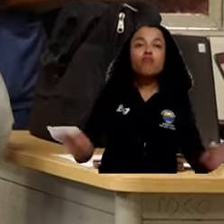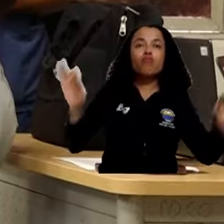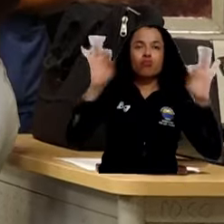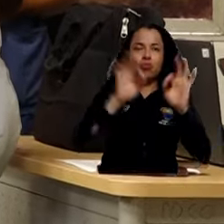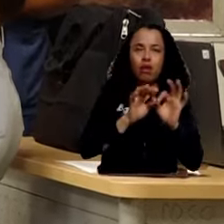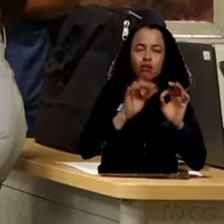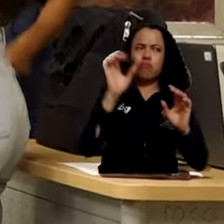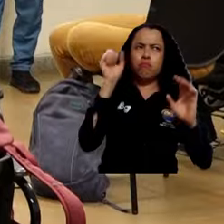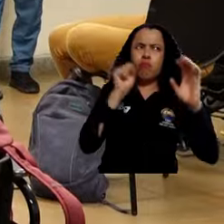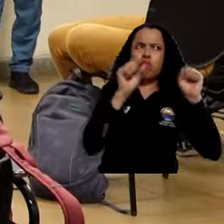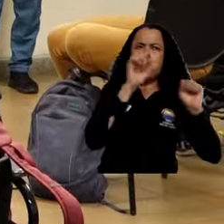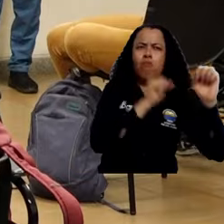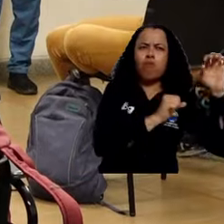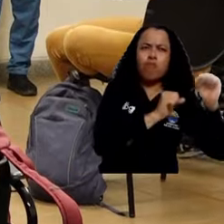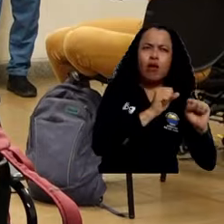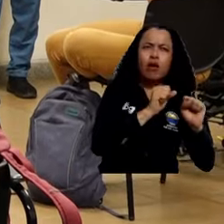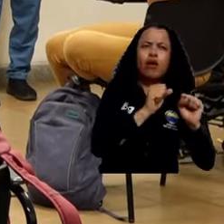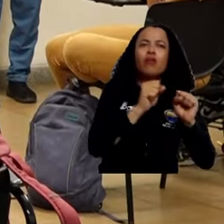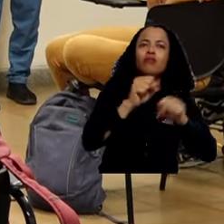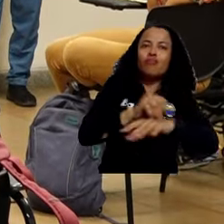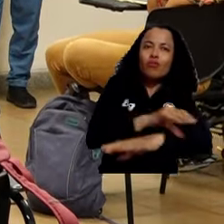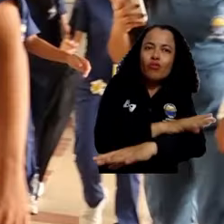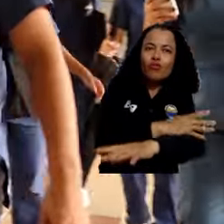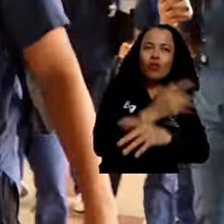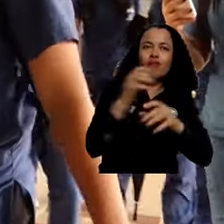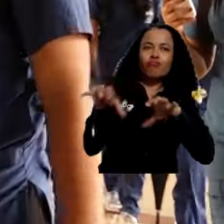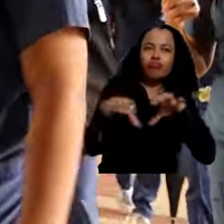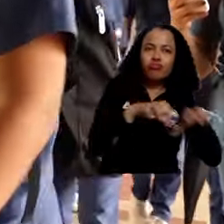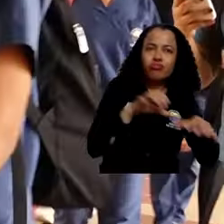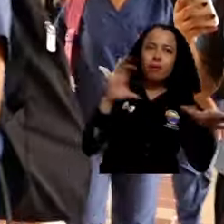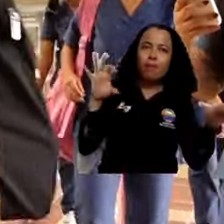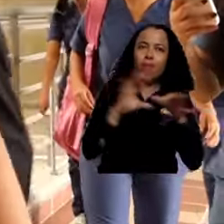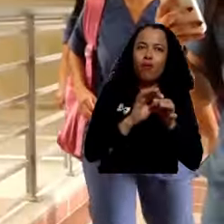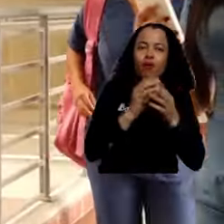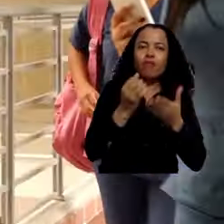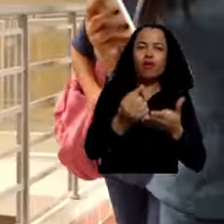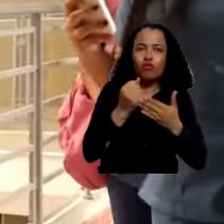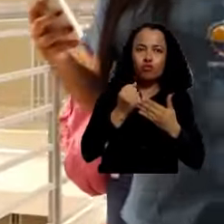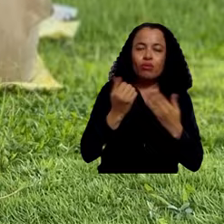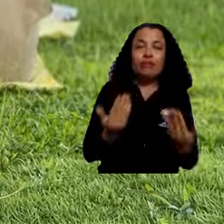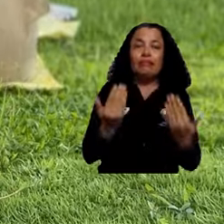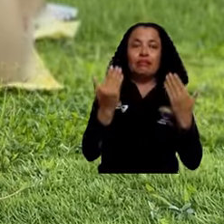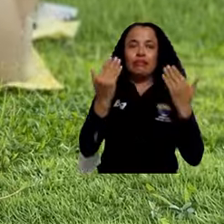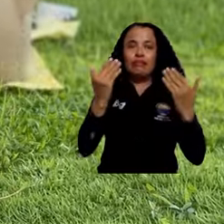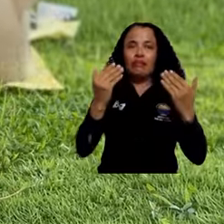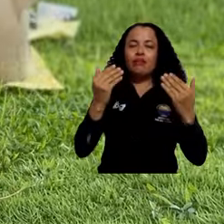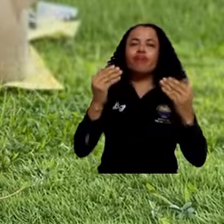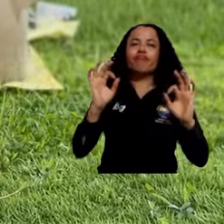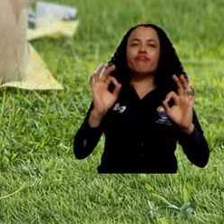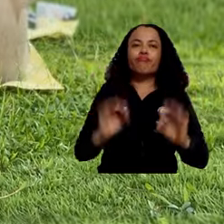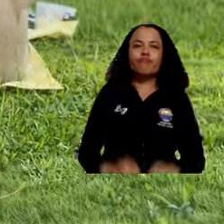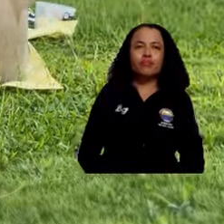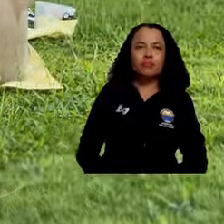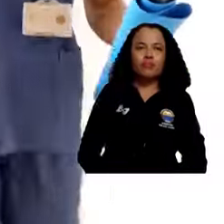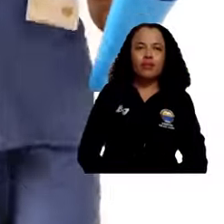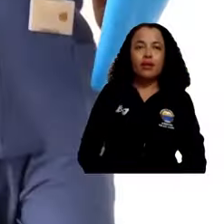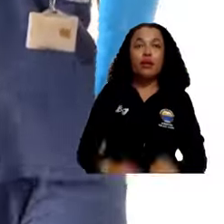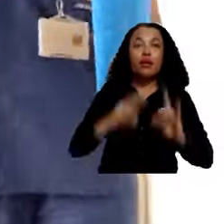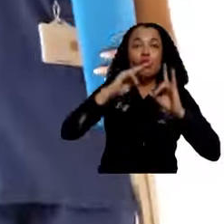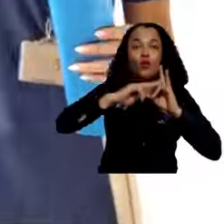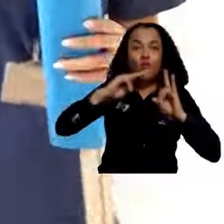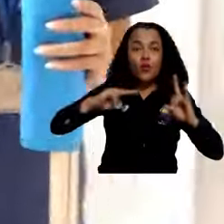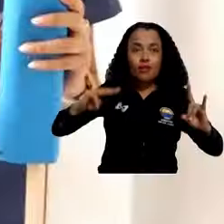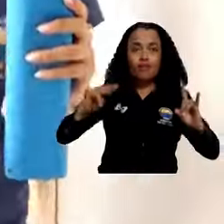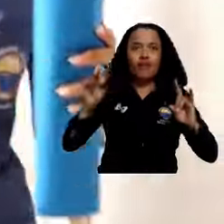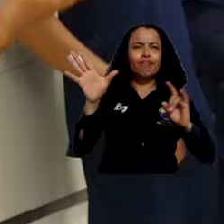importancia de identificar y tener hábitos y conductas que ayuden a potenciar las emociones. En la